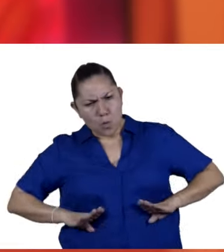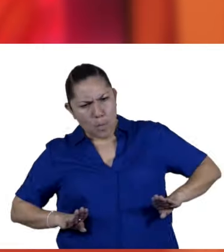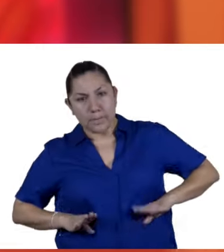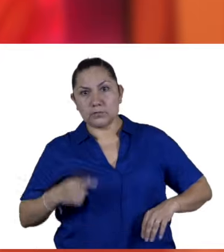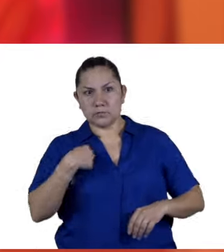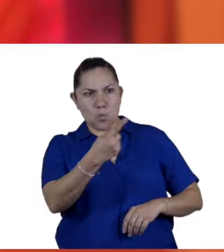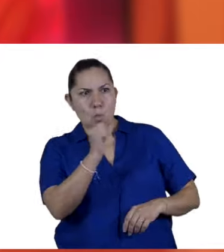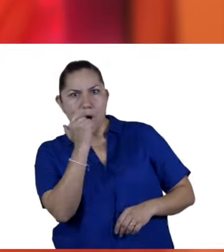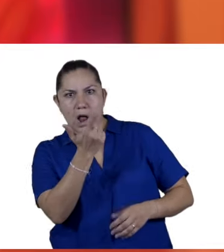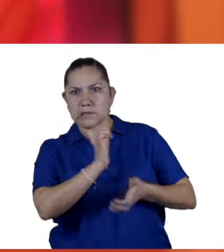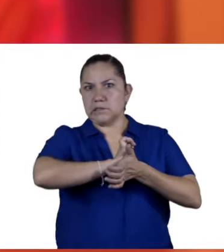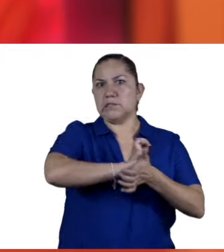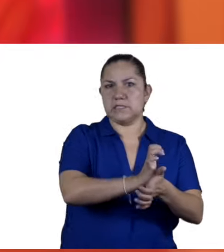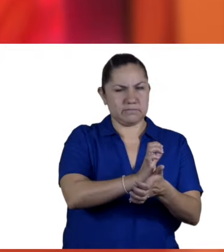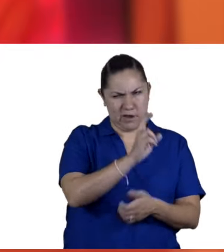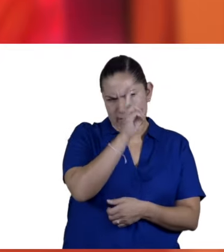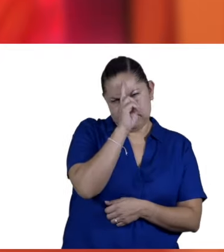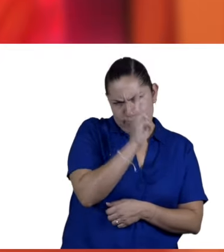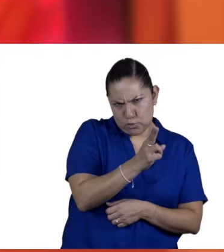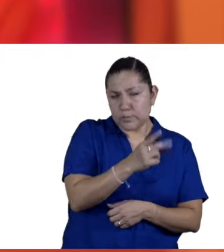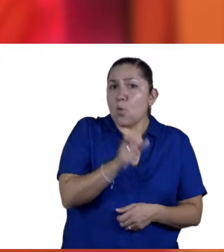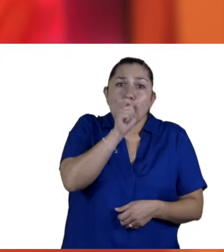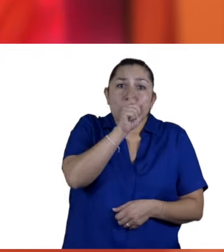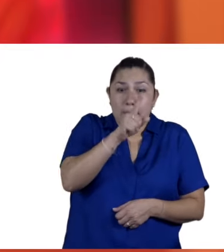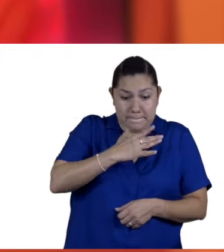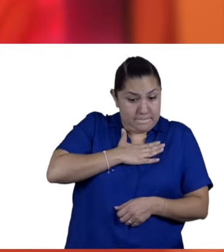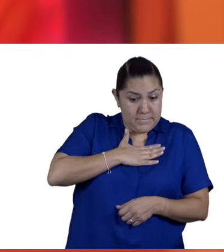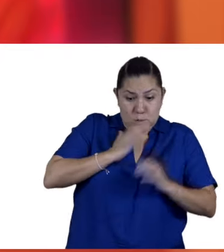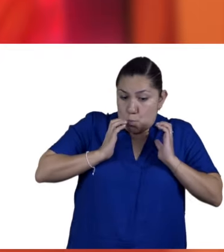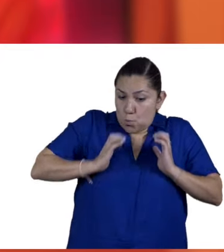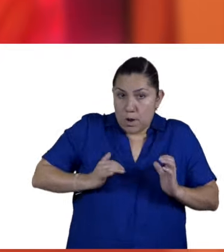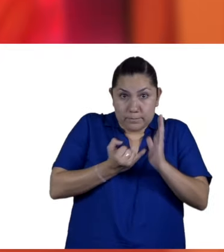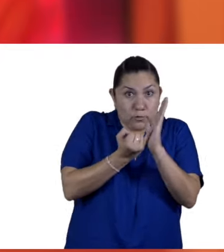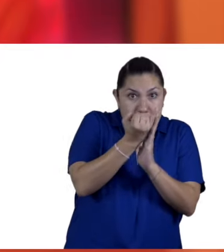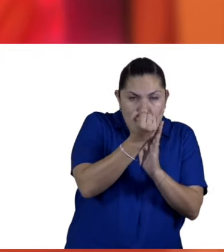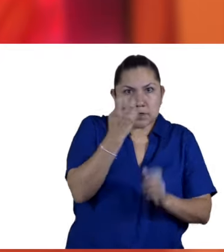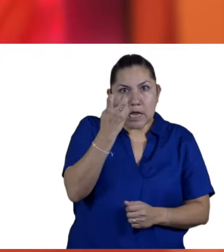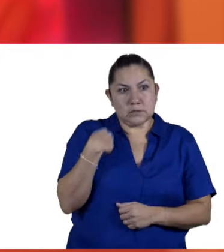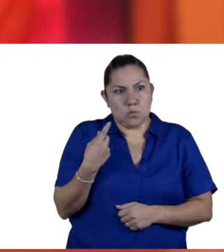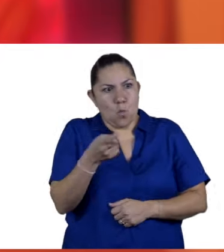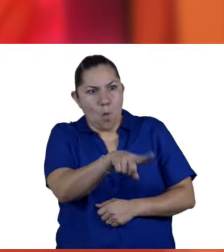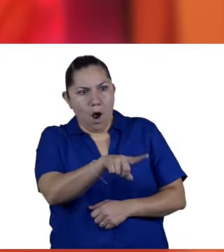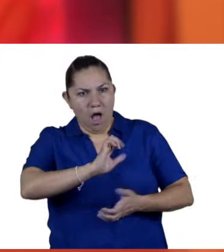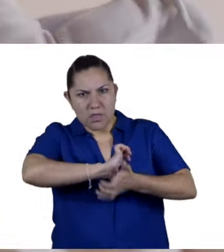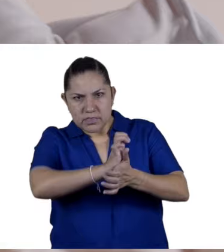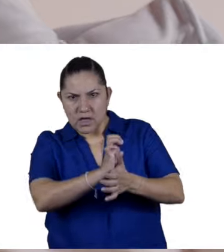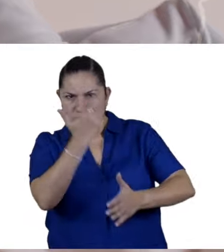modales o el simple derecho de decidir sobre su propio cuerpo.